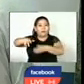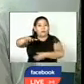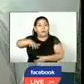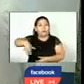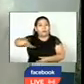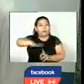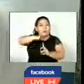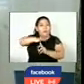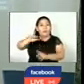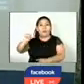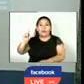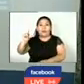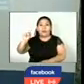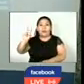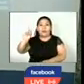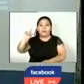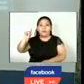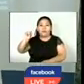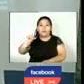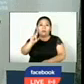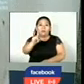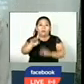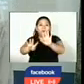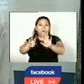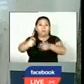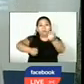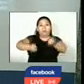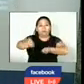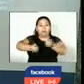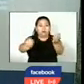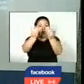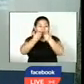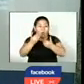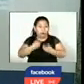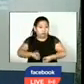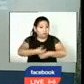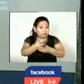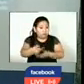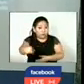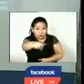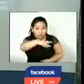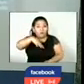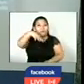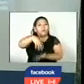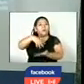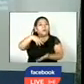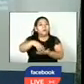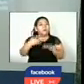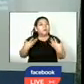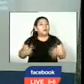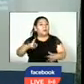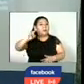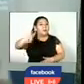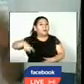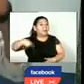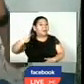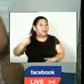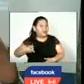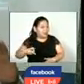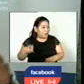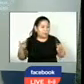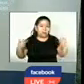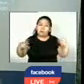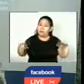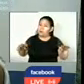Altavistas 19 pipas queremos informar a la población que el día de mañana a